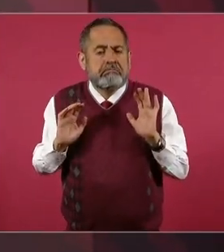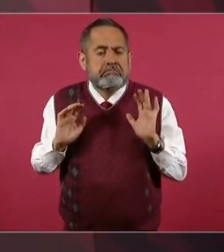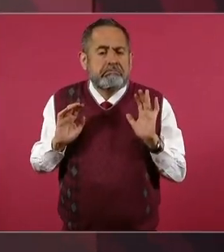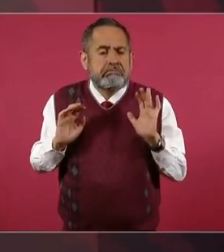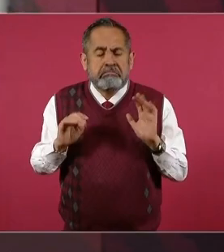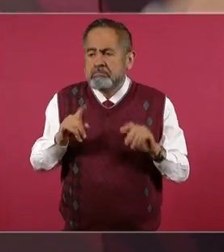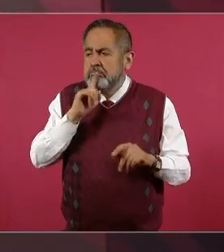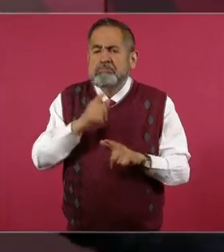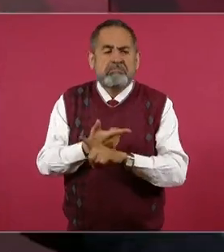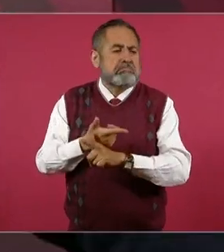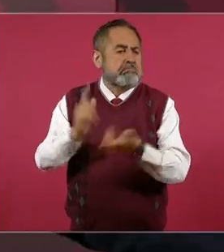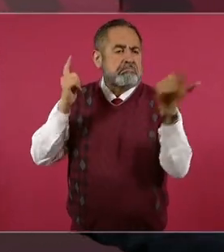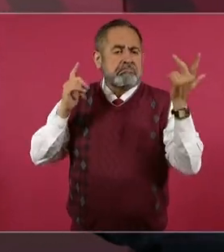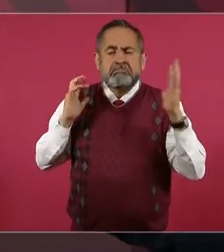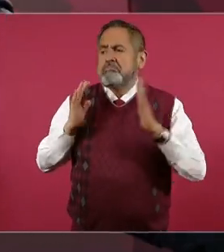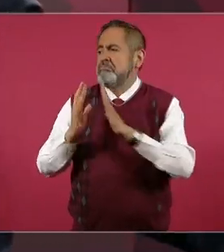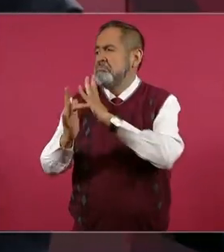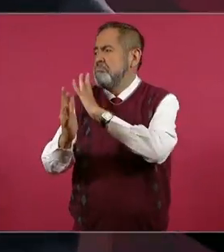de manera libre.